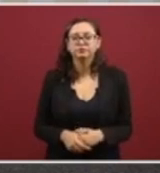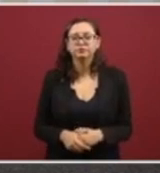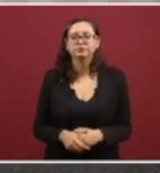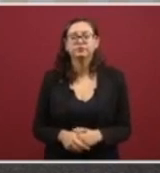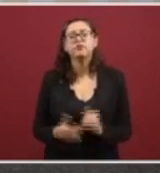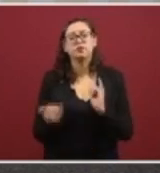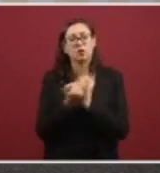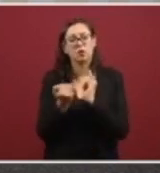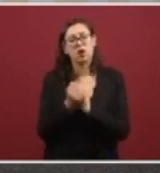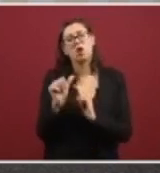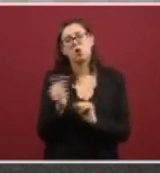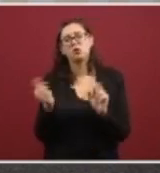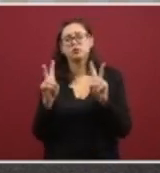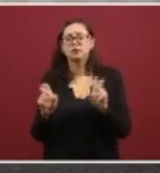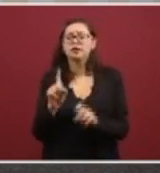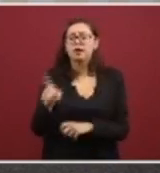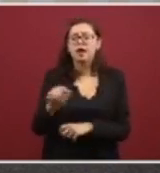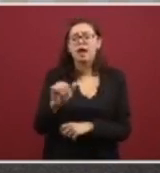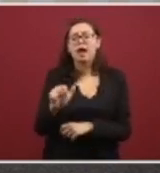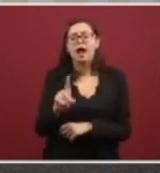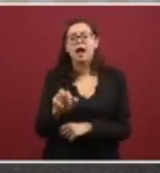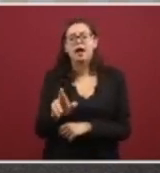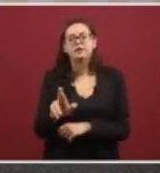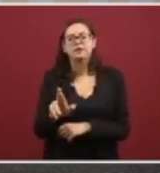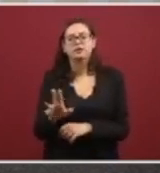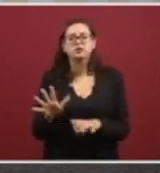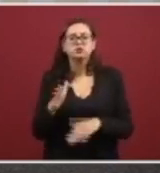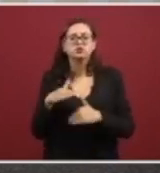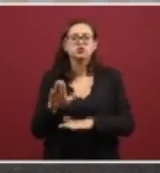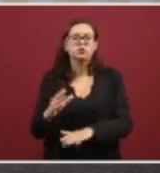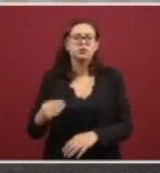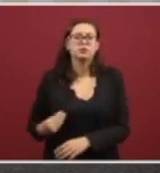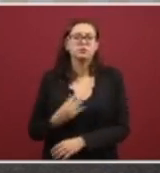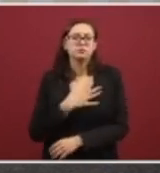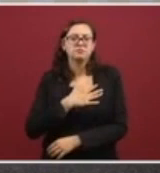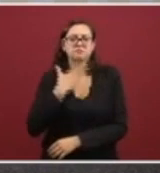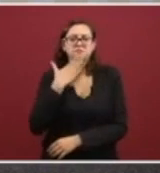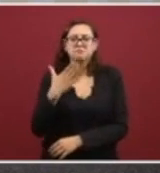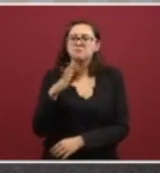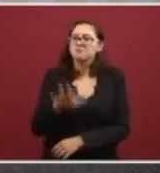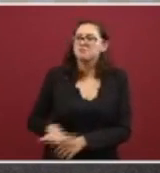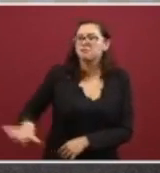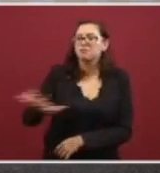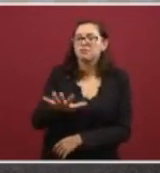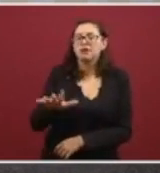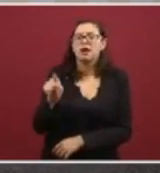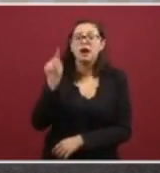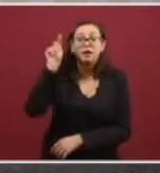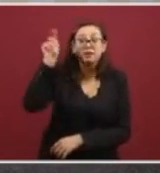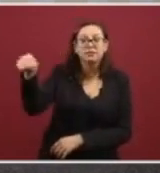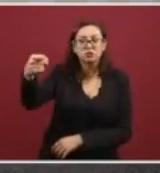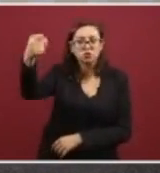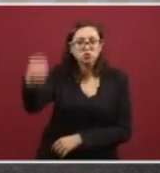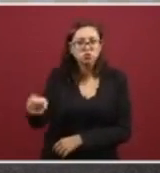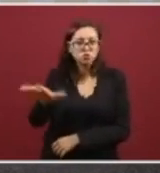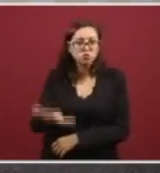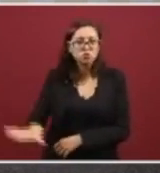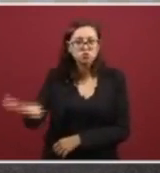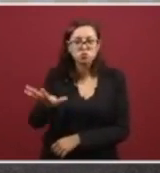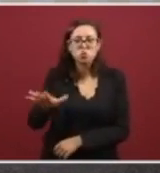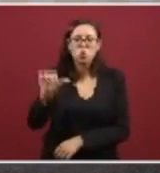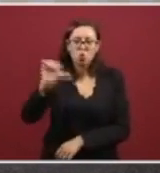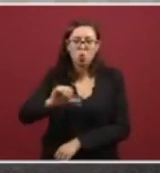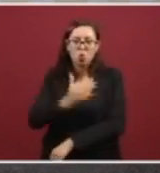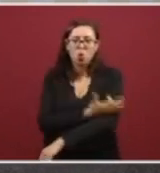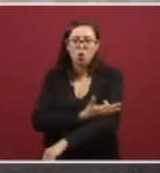que es el responsable de lo que tiene que ver con el bienestar social en el sur, Javier May, presenta hoy en la